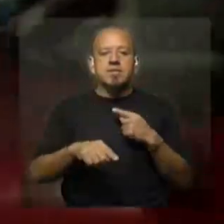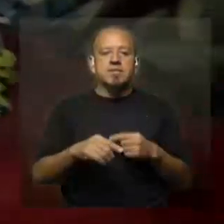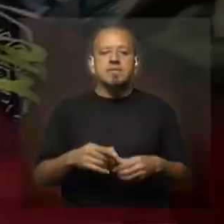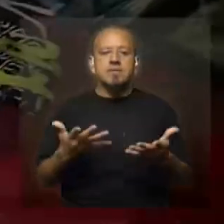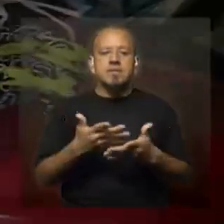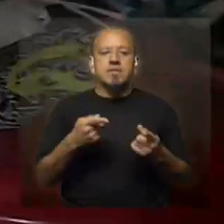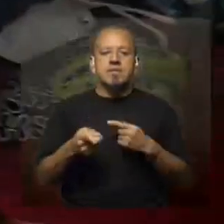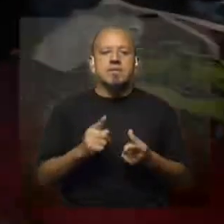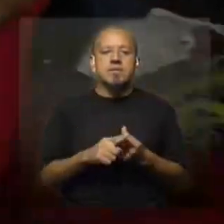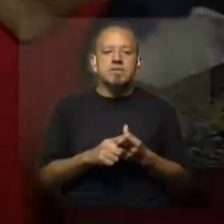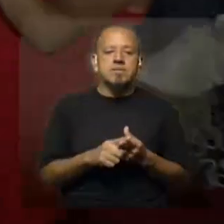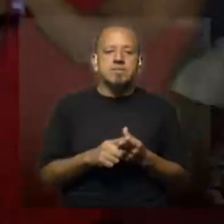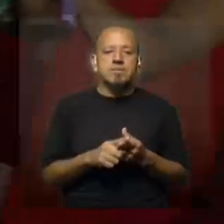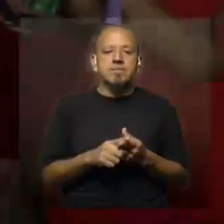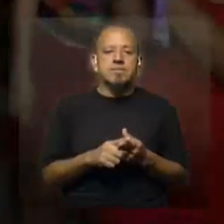un poquito,